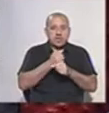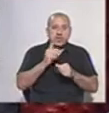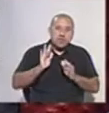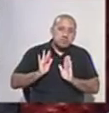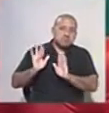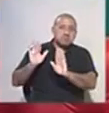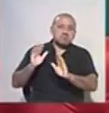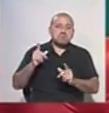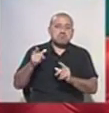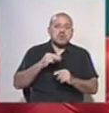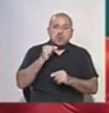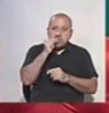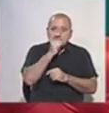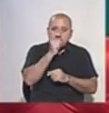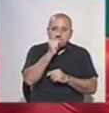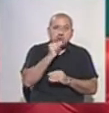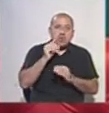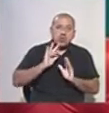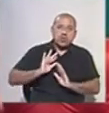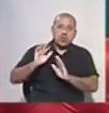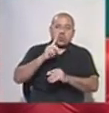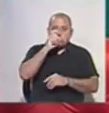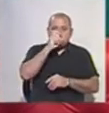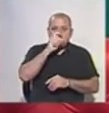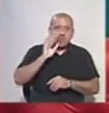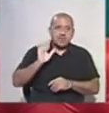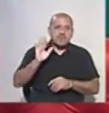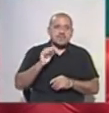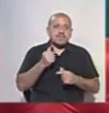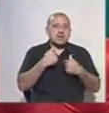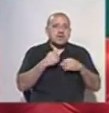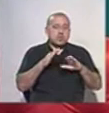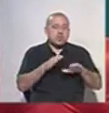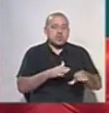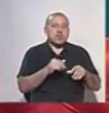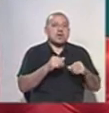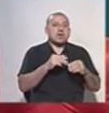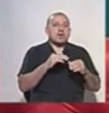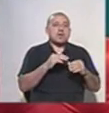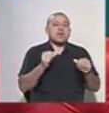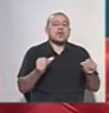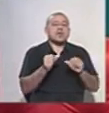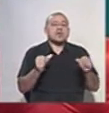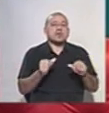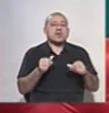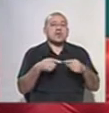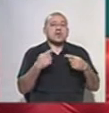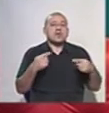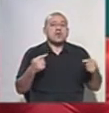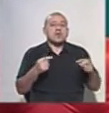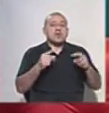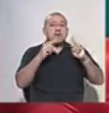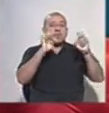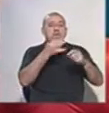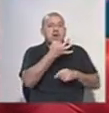allá de cantante, de cantautor y qué sé yo. Y yo por este lado también hice más volcado hacia el